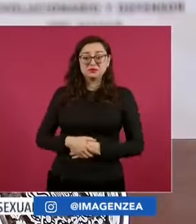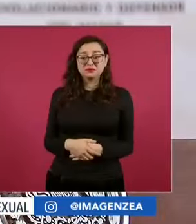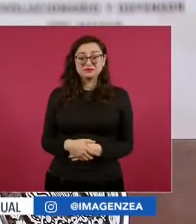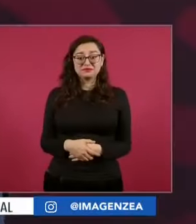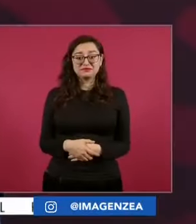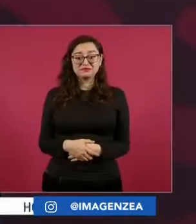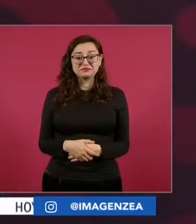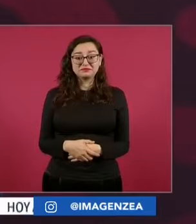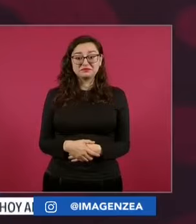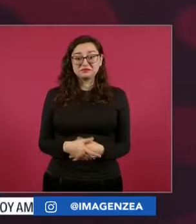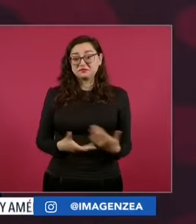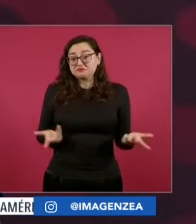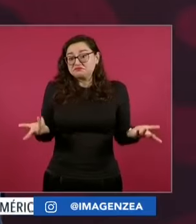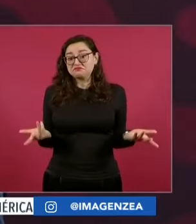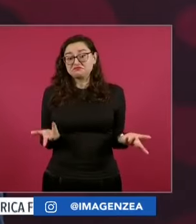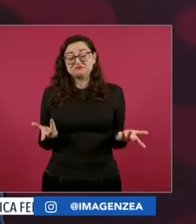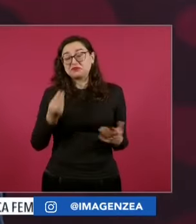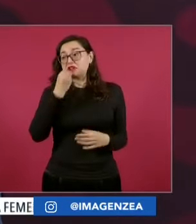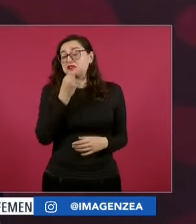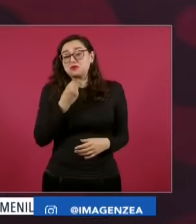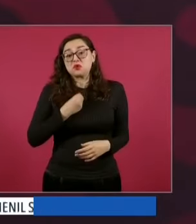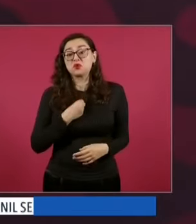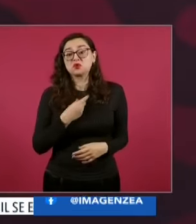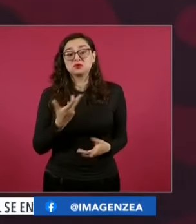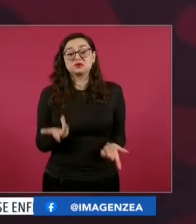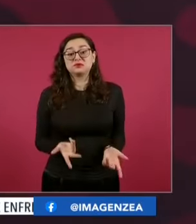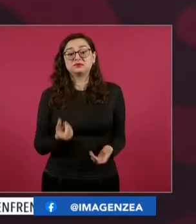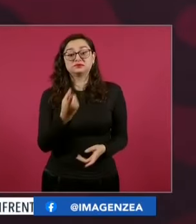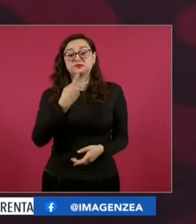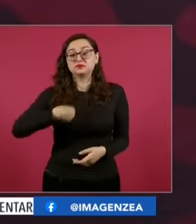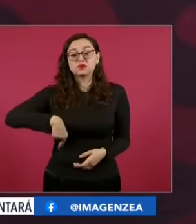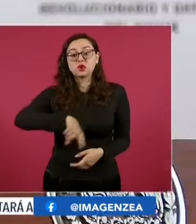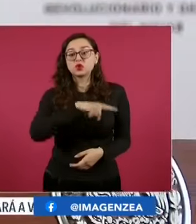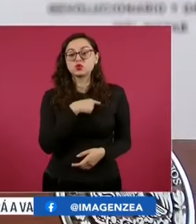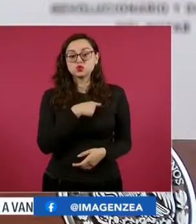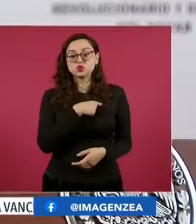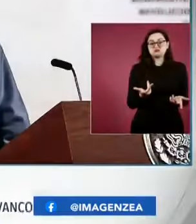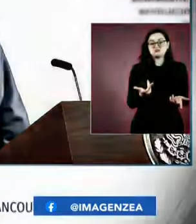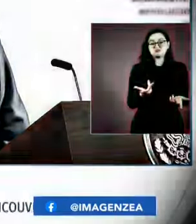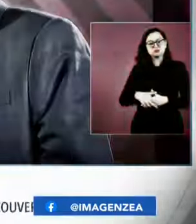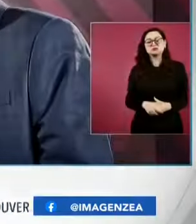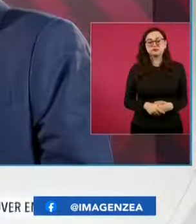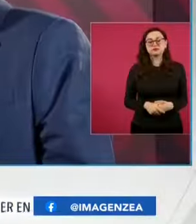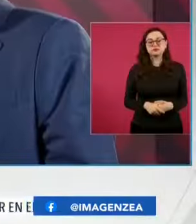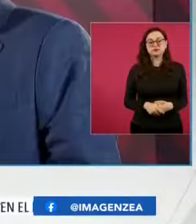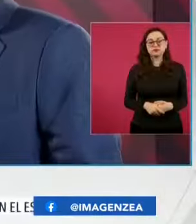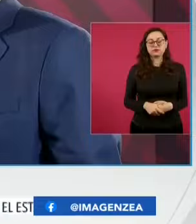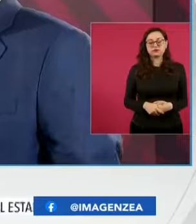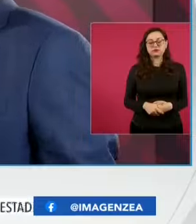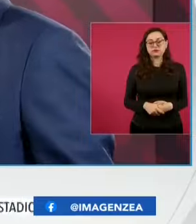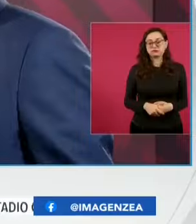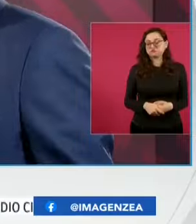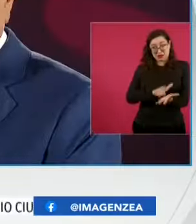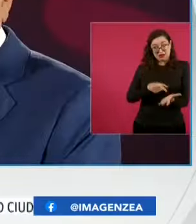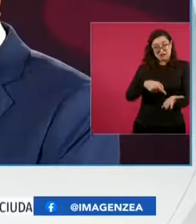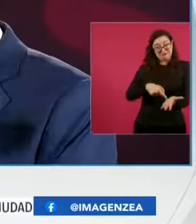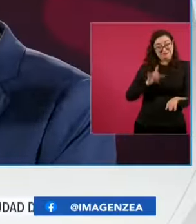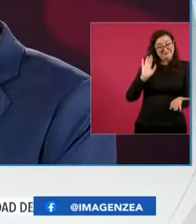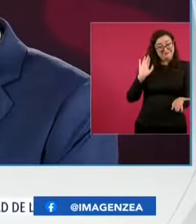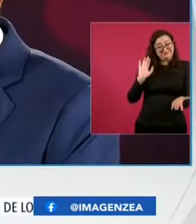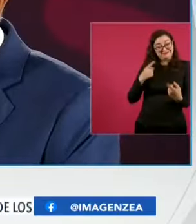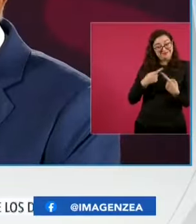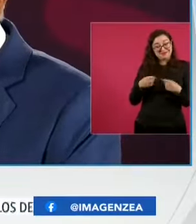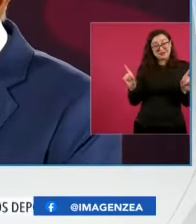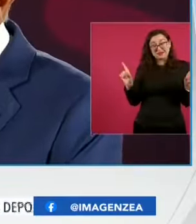En lo que a nosotros corresponde, respeto absoluto a su huelga, libertad. Nosotros